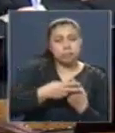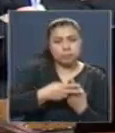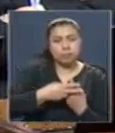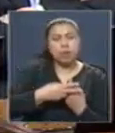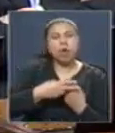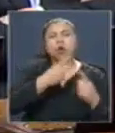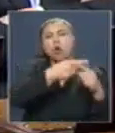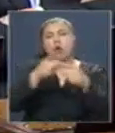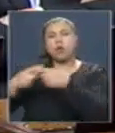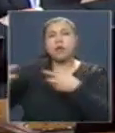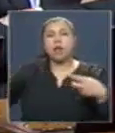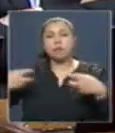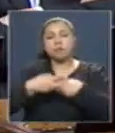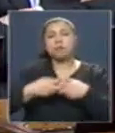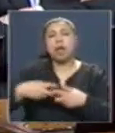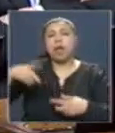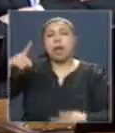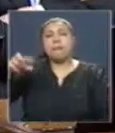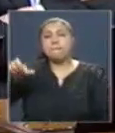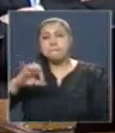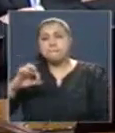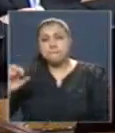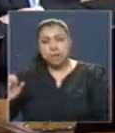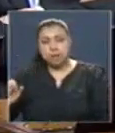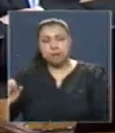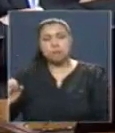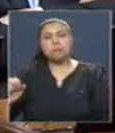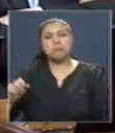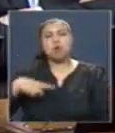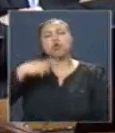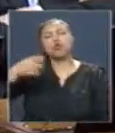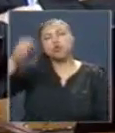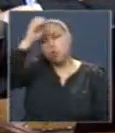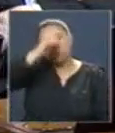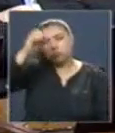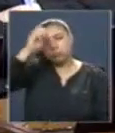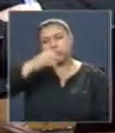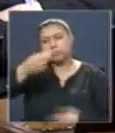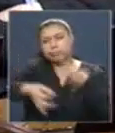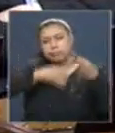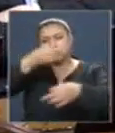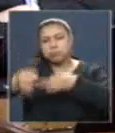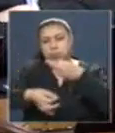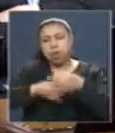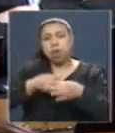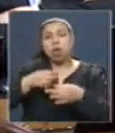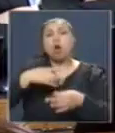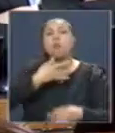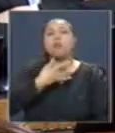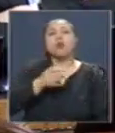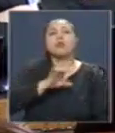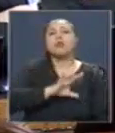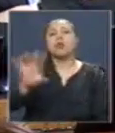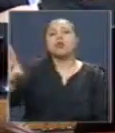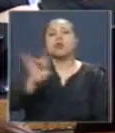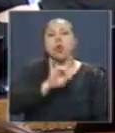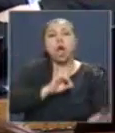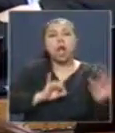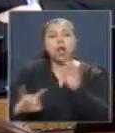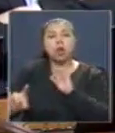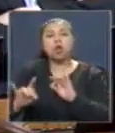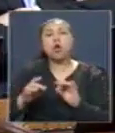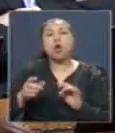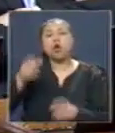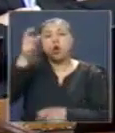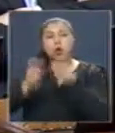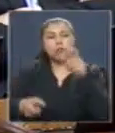gremios de las pymes. Nosotros hicimos propuestas junto con ellos, porque para eso nos eligió la ciudadanía, para hacer